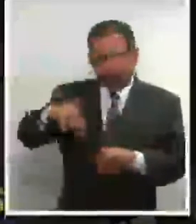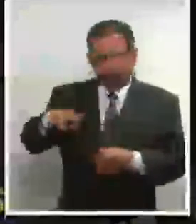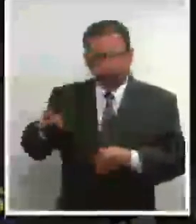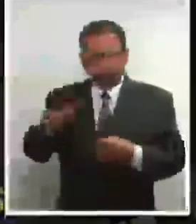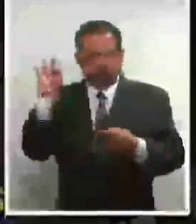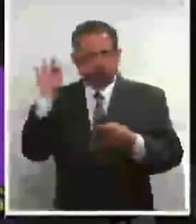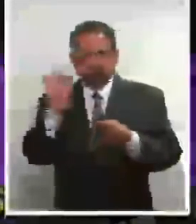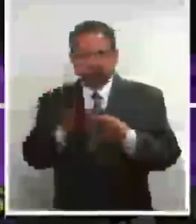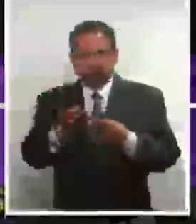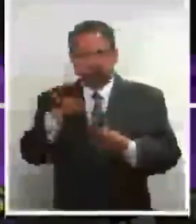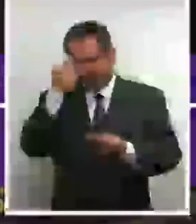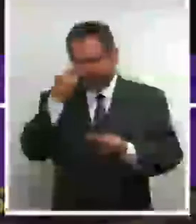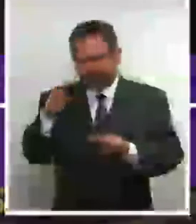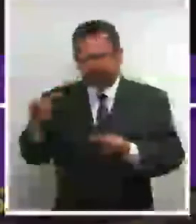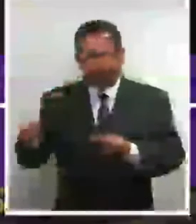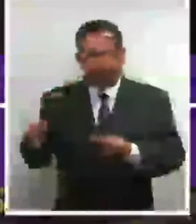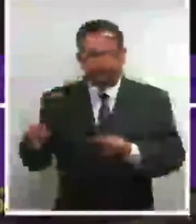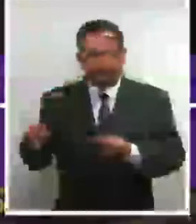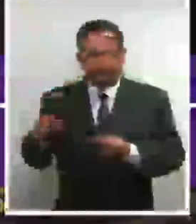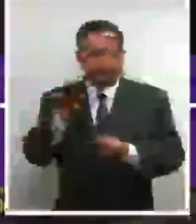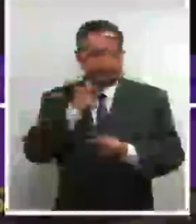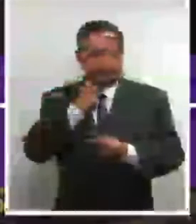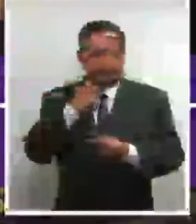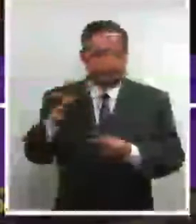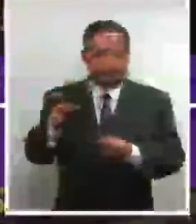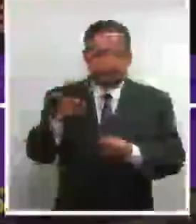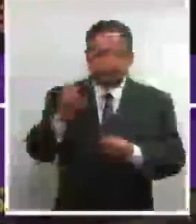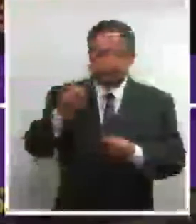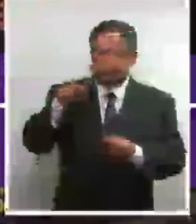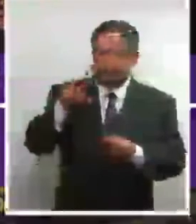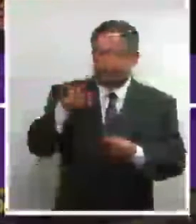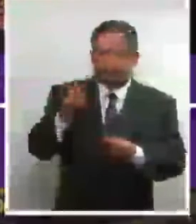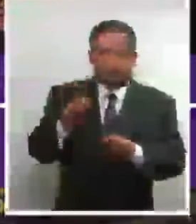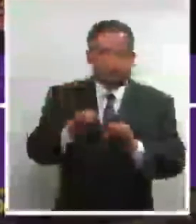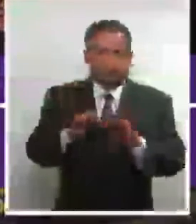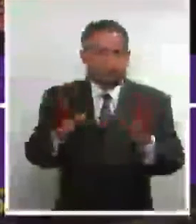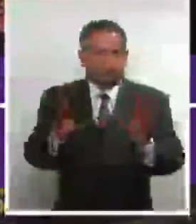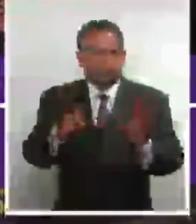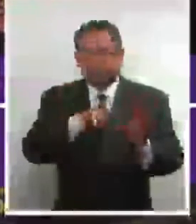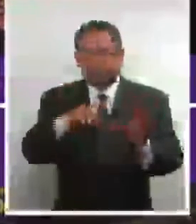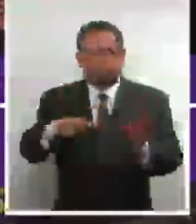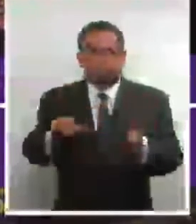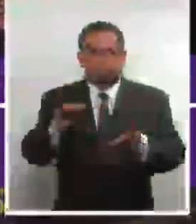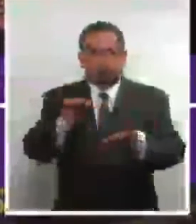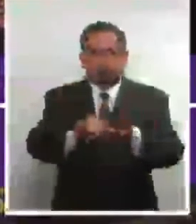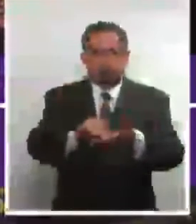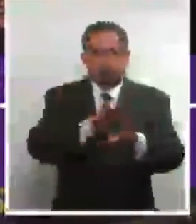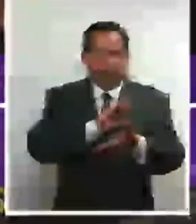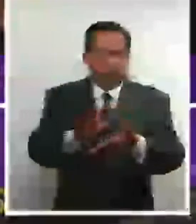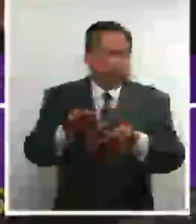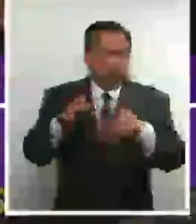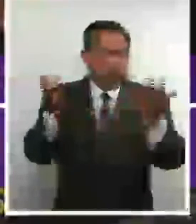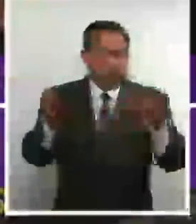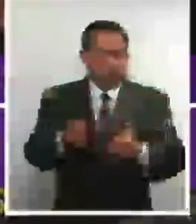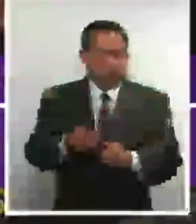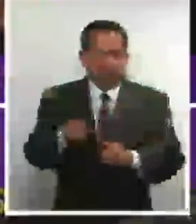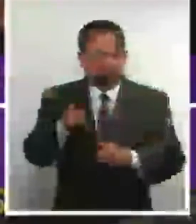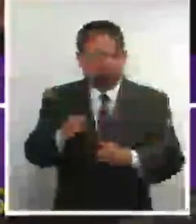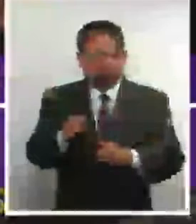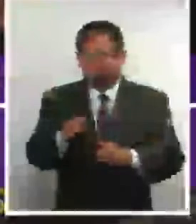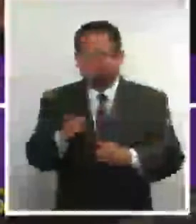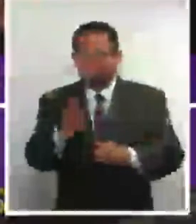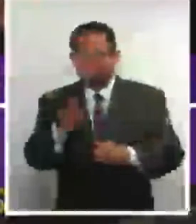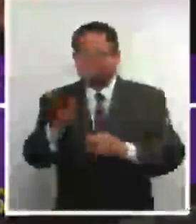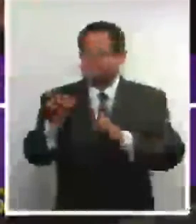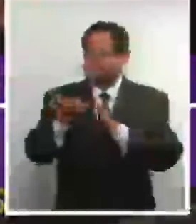toda puntualidad dice nuestro querido diputado Enrique, deberíamos de poder aludir, presidente,